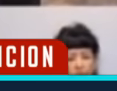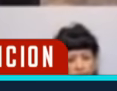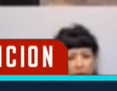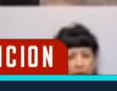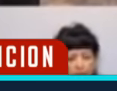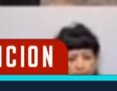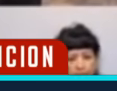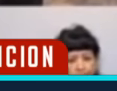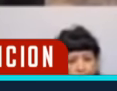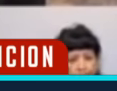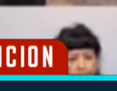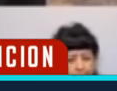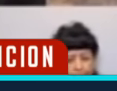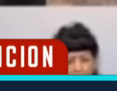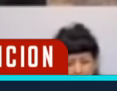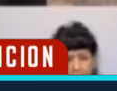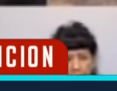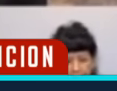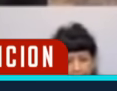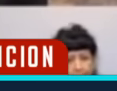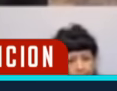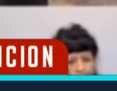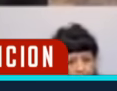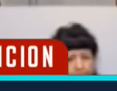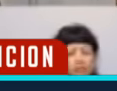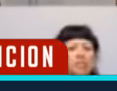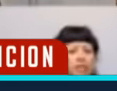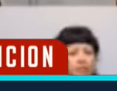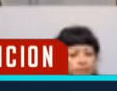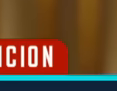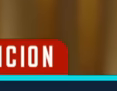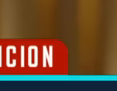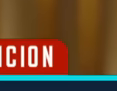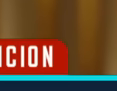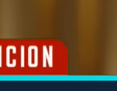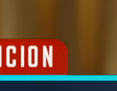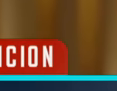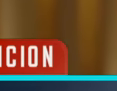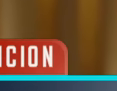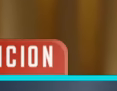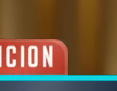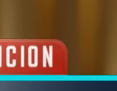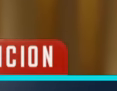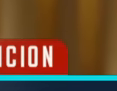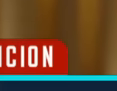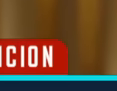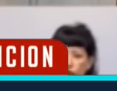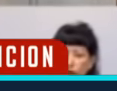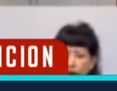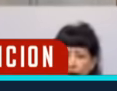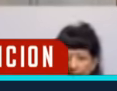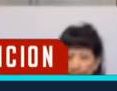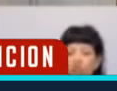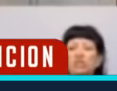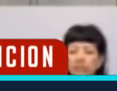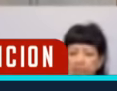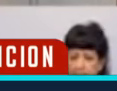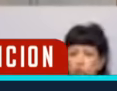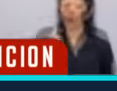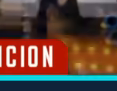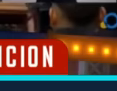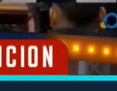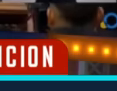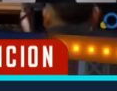con lealtad y patriotismo el cargo de presidente de la Nación Argentina. A veces no diferencia si es ficción o es real, ¿viste? Sí,